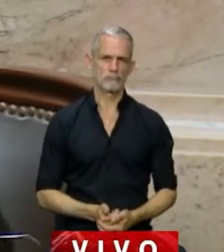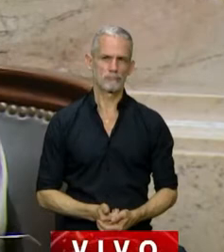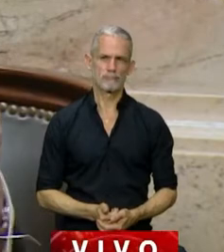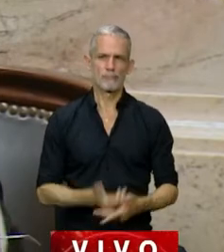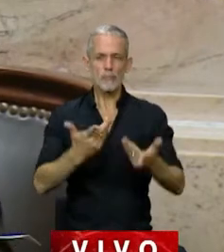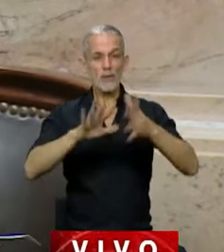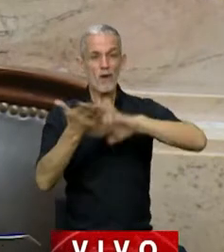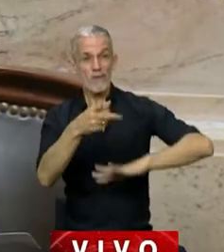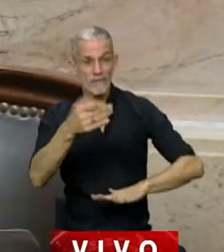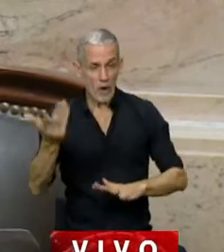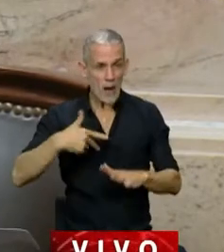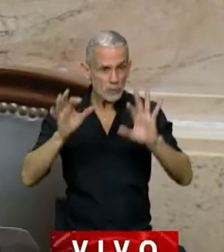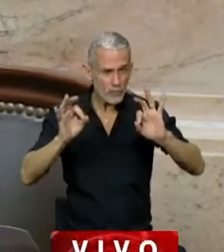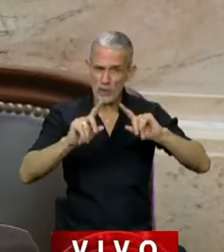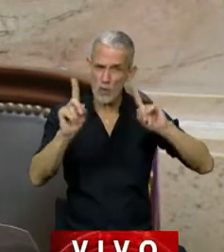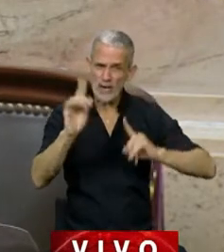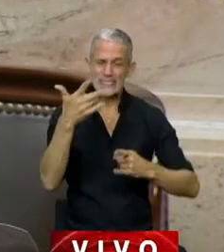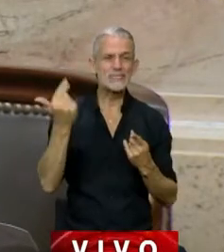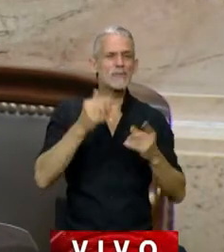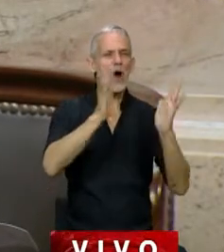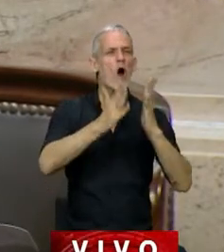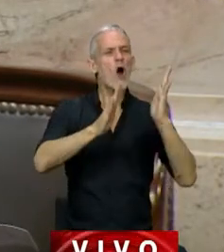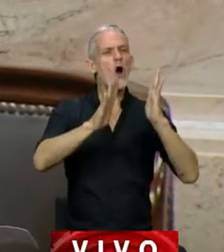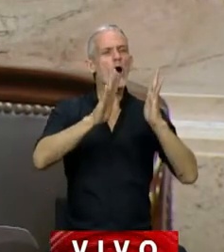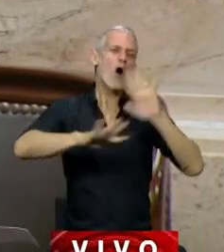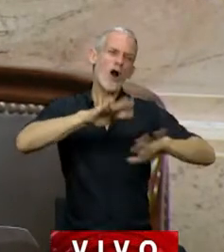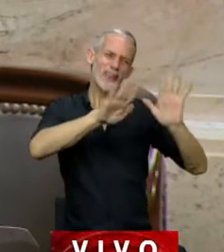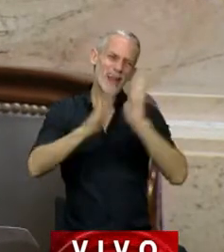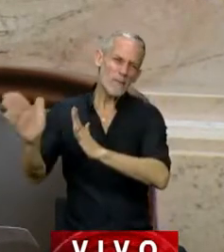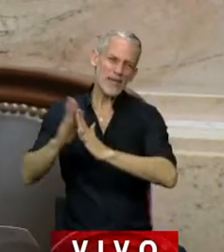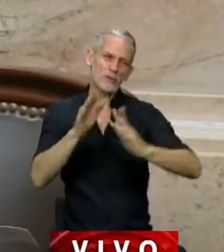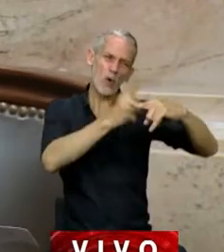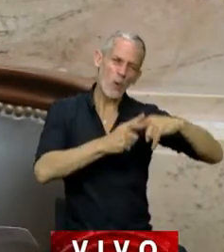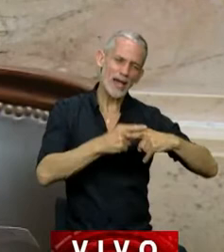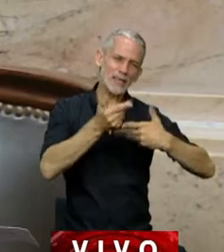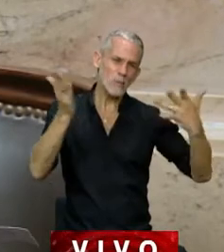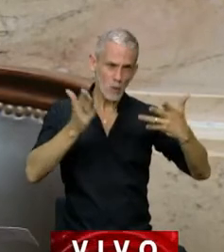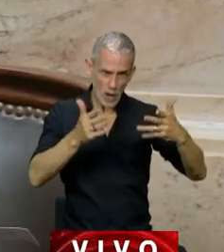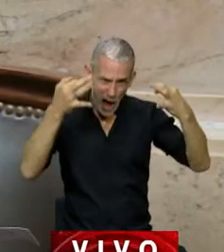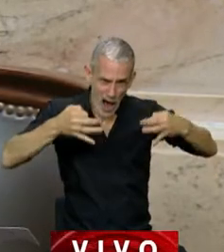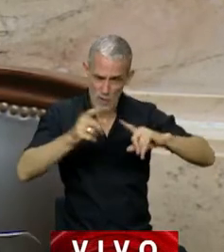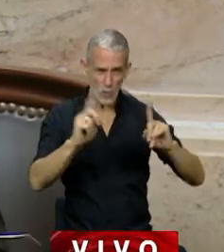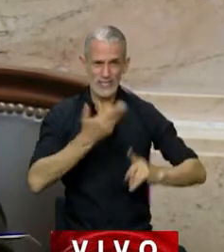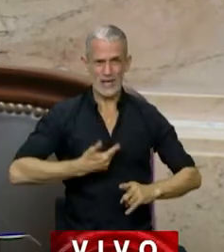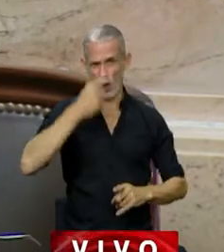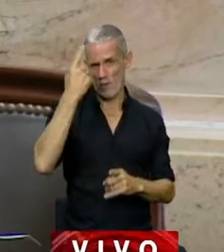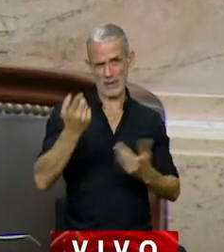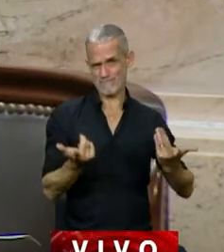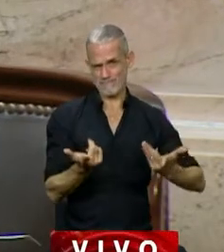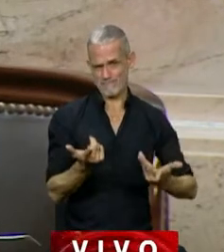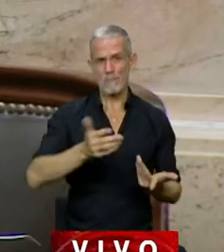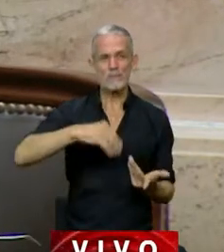Miren, no es suficiente el ordenamiento de las cuentas públicas, que tampoco lo logran. Es